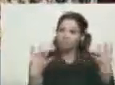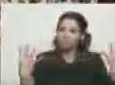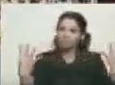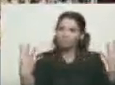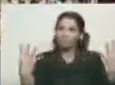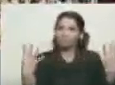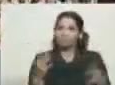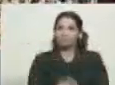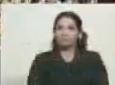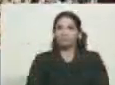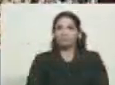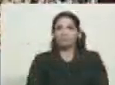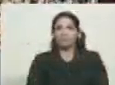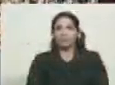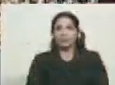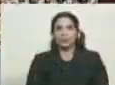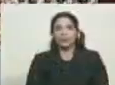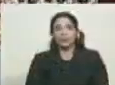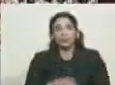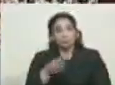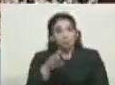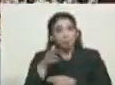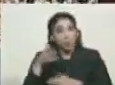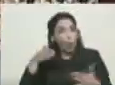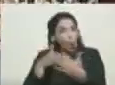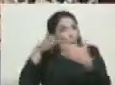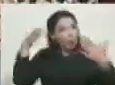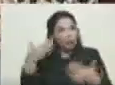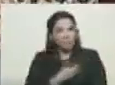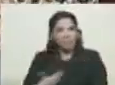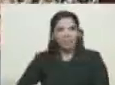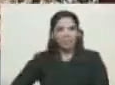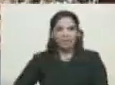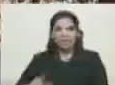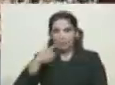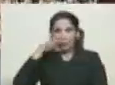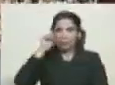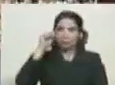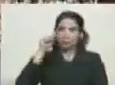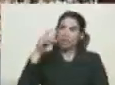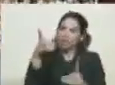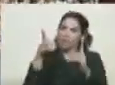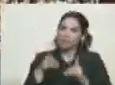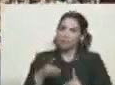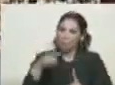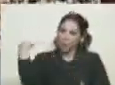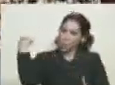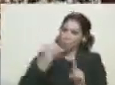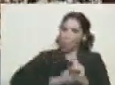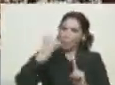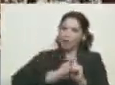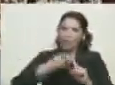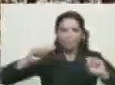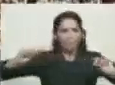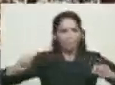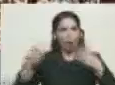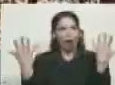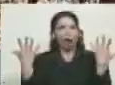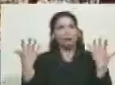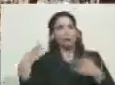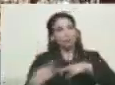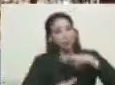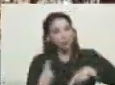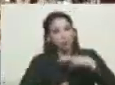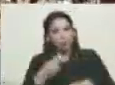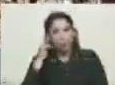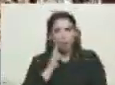Venezuela. Tras el intento de magnicidio, ha aseverado que está más decidido a luchar, reimpulsar la revolución